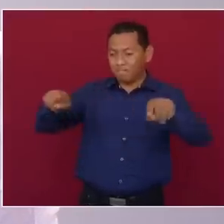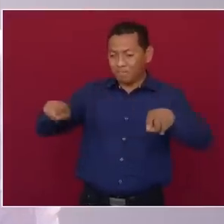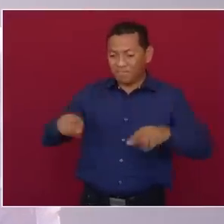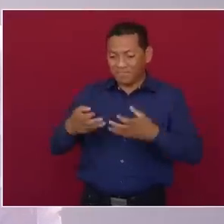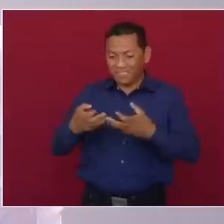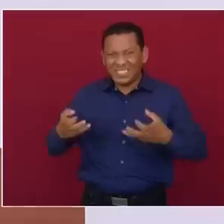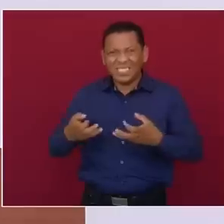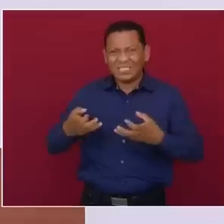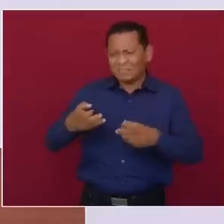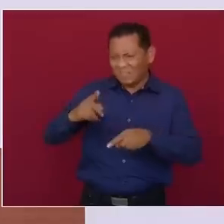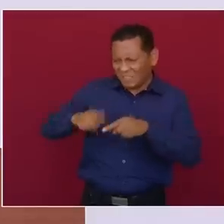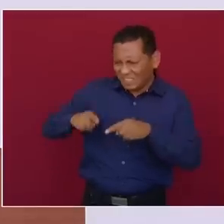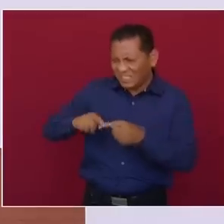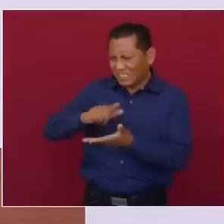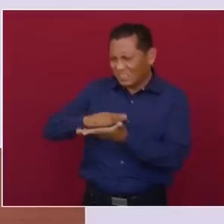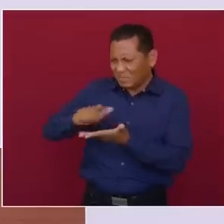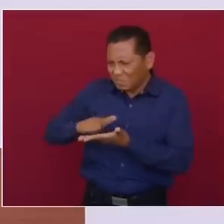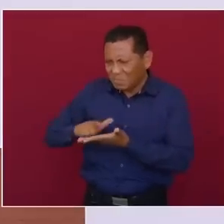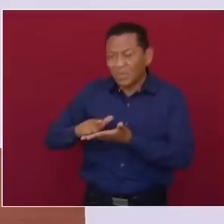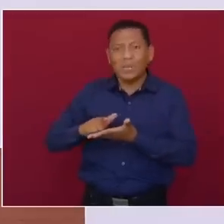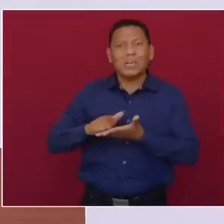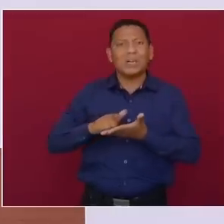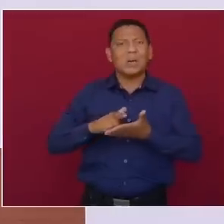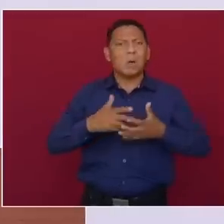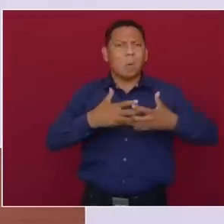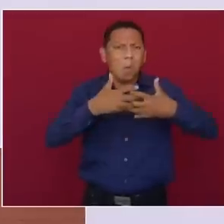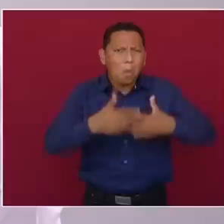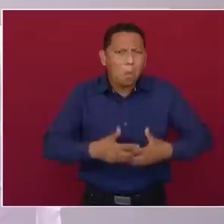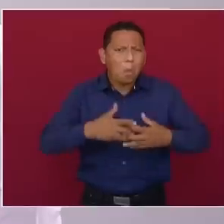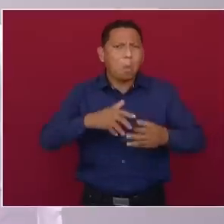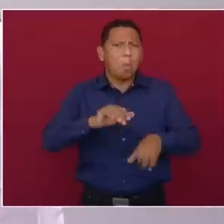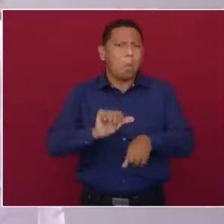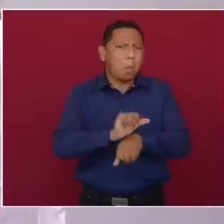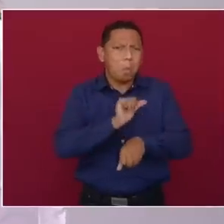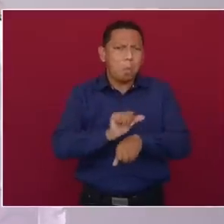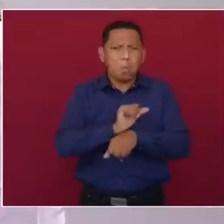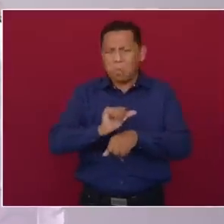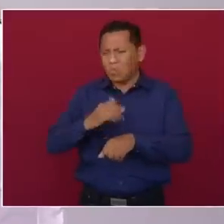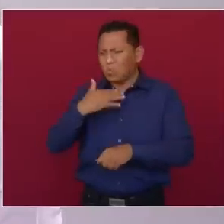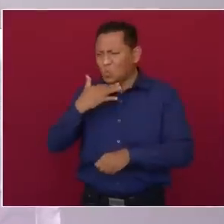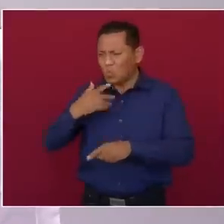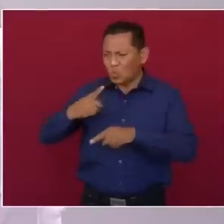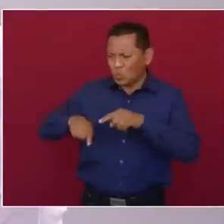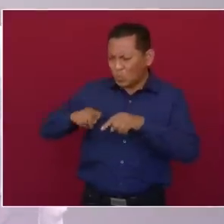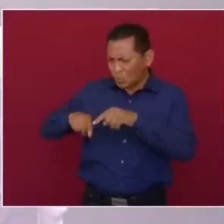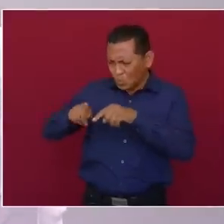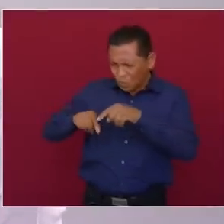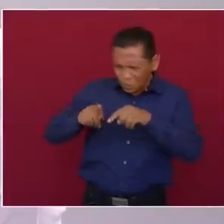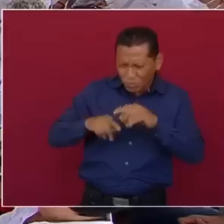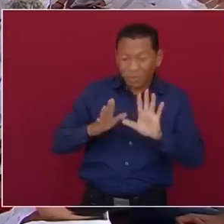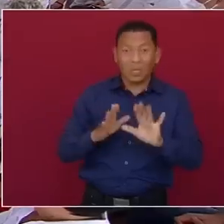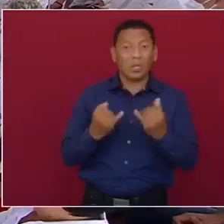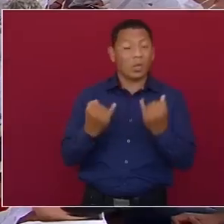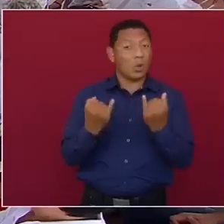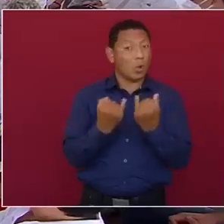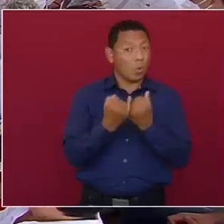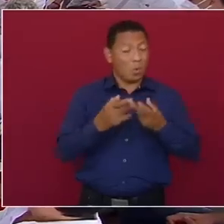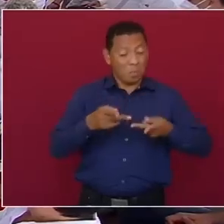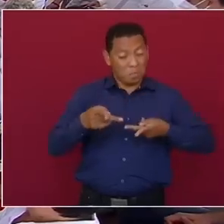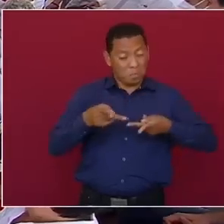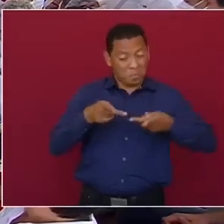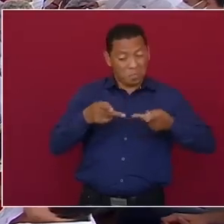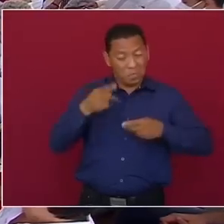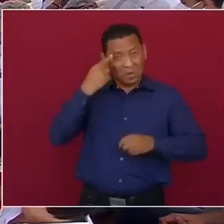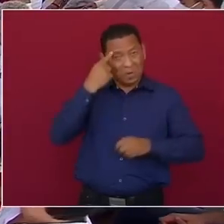terreno. La maquinaria entró a remover el material al mismo tiempo que se preparaba la primera licitación para